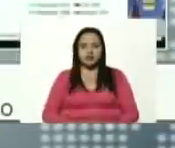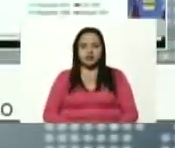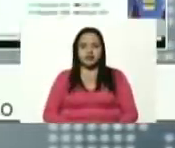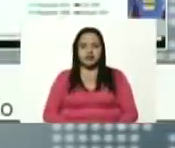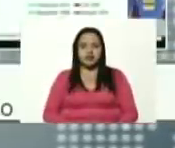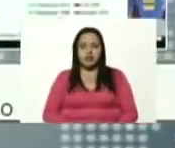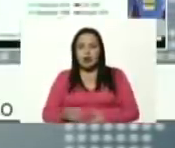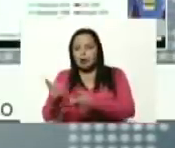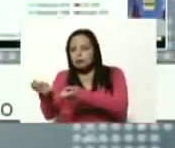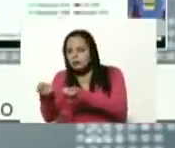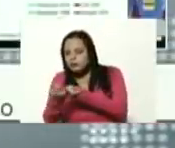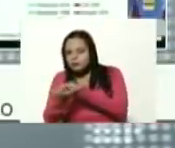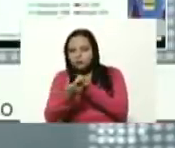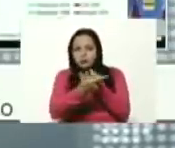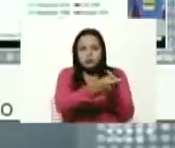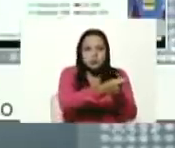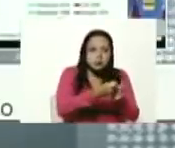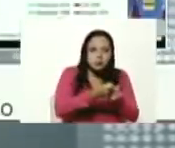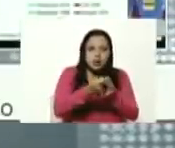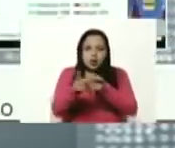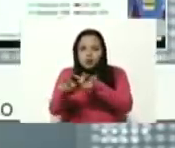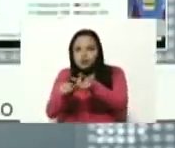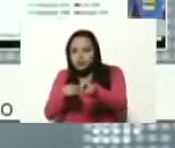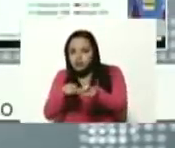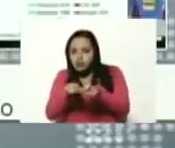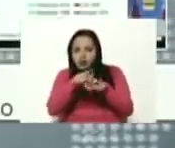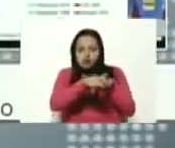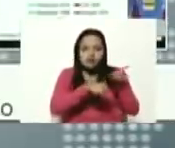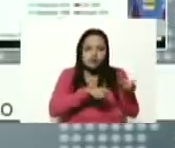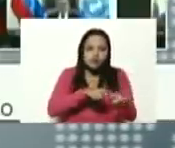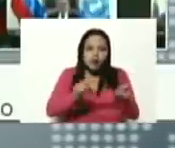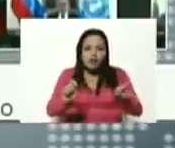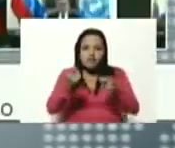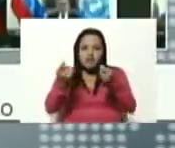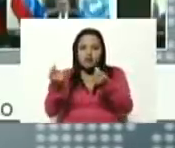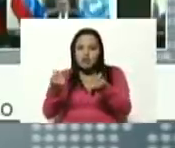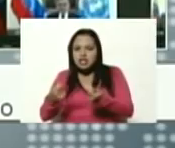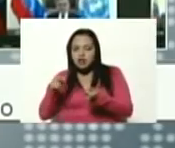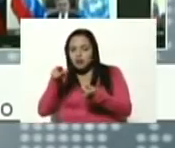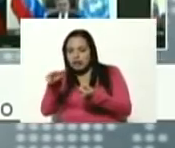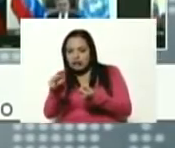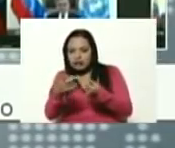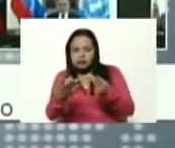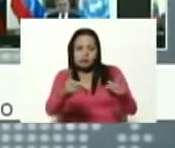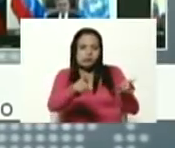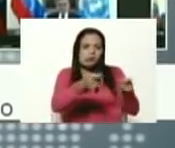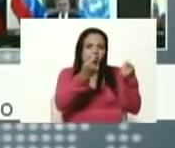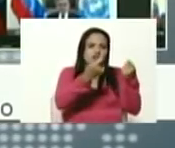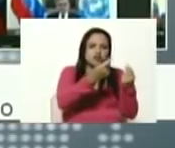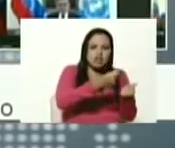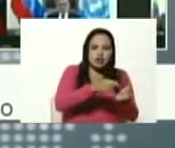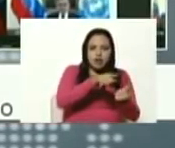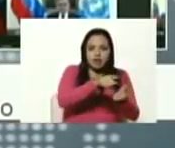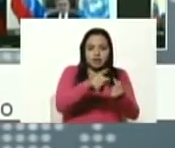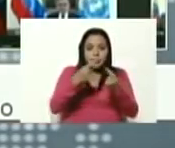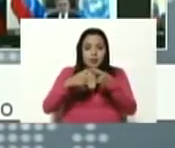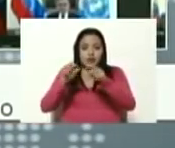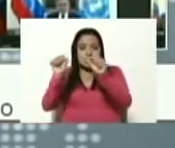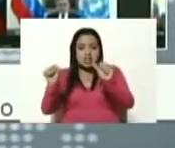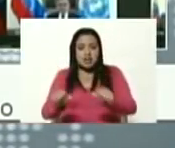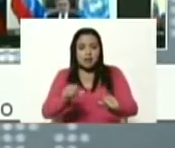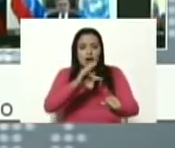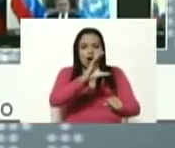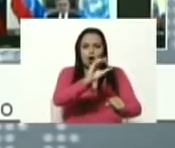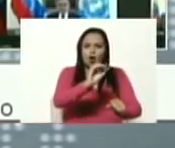rasguñando aquí, rasguñando allá, recuperando dinero aquí, recuperando dinero allá. Pero el sistema COVAX vino y